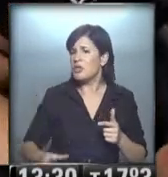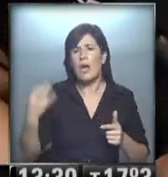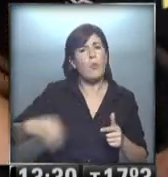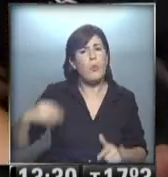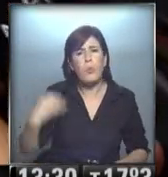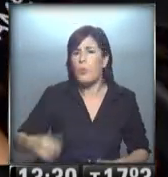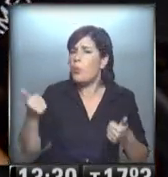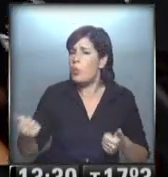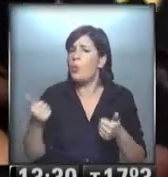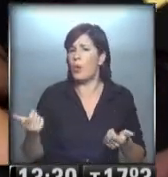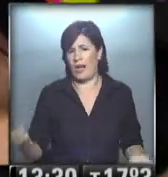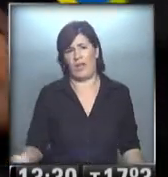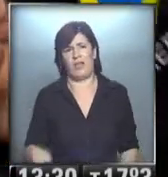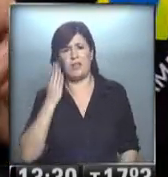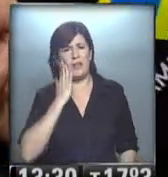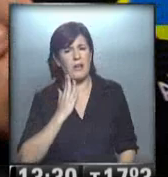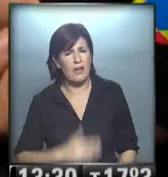buena gente, esa es la gran virtud.